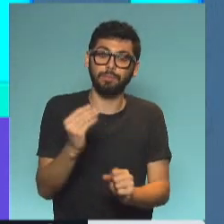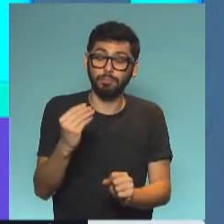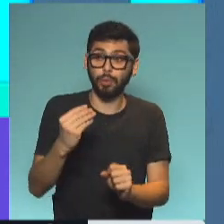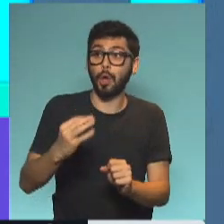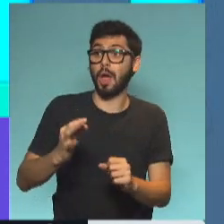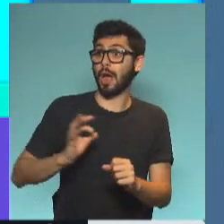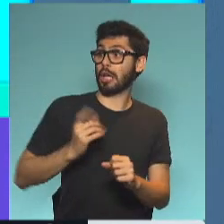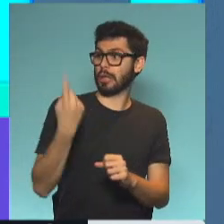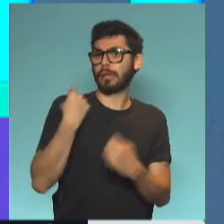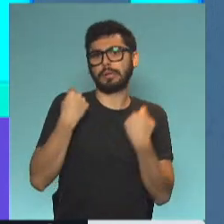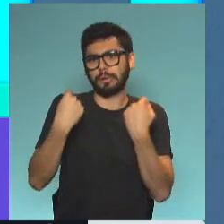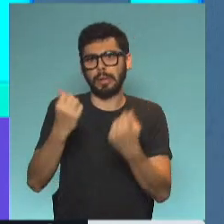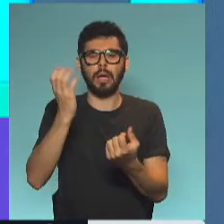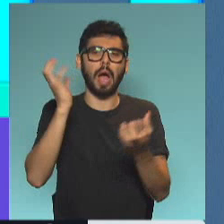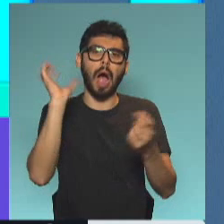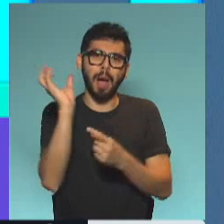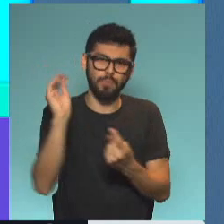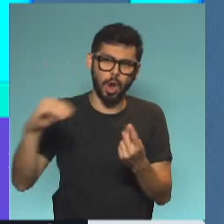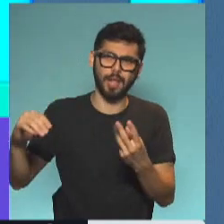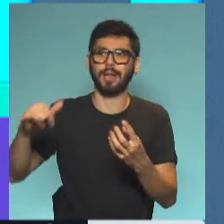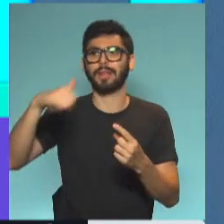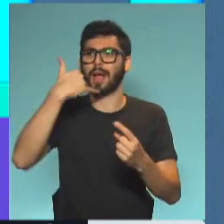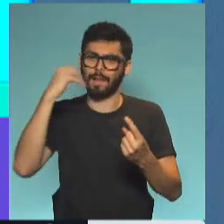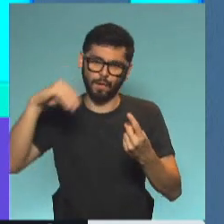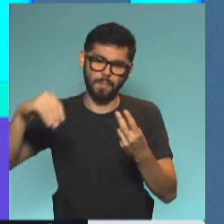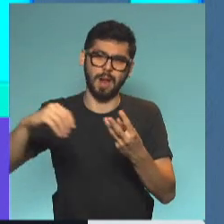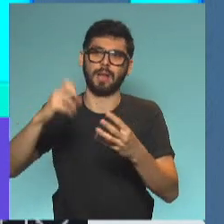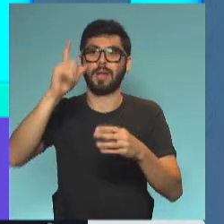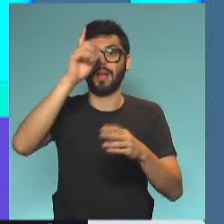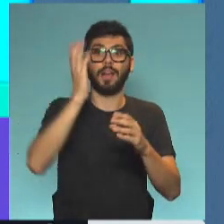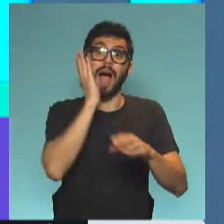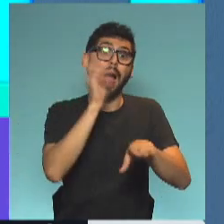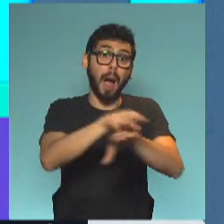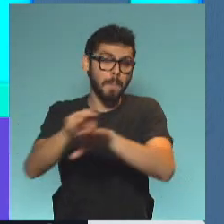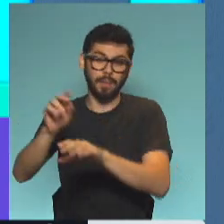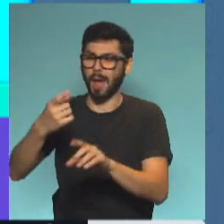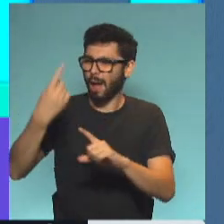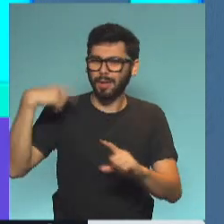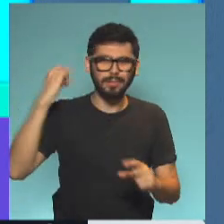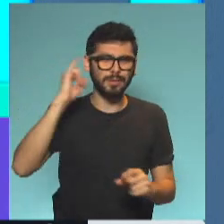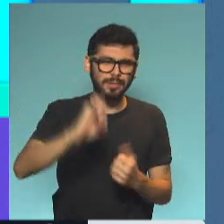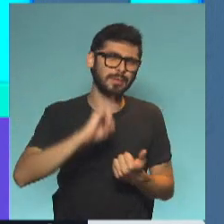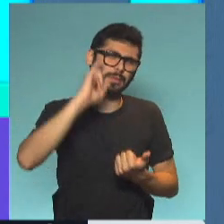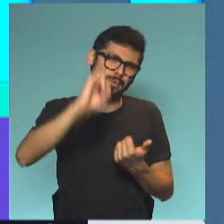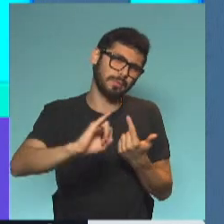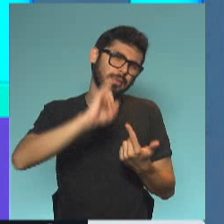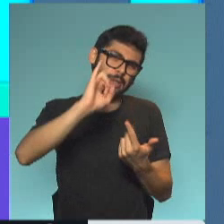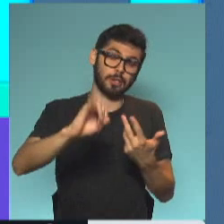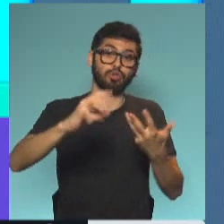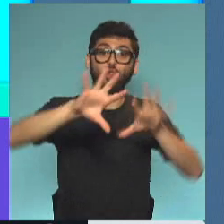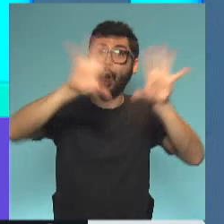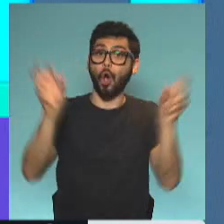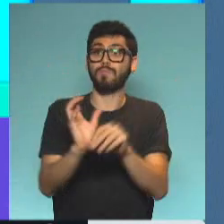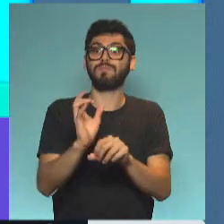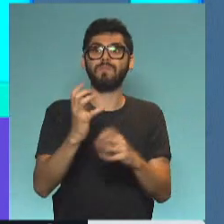de la ampliación de camas de ambulancia de las líneas telefónicas de todo eso que venimos charlando durante las últimas semanas y que constituyen ese sistema de